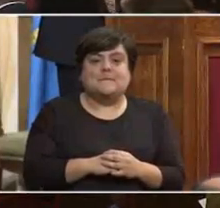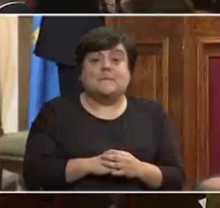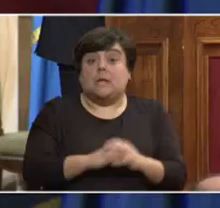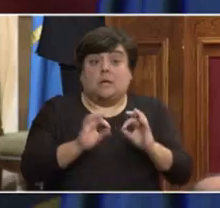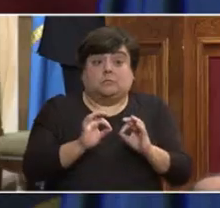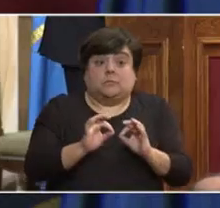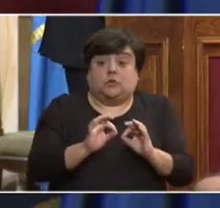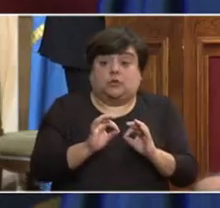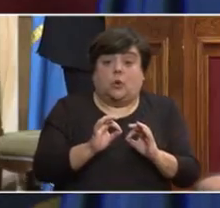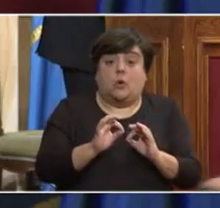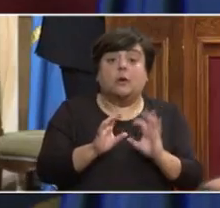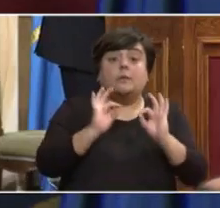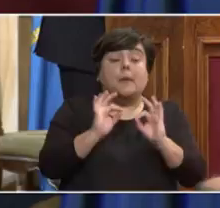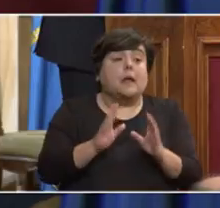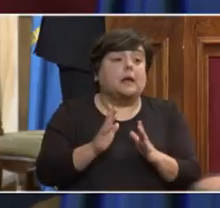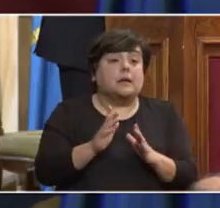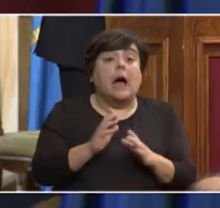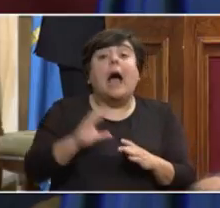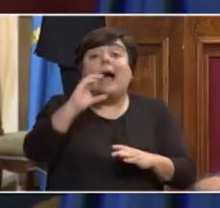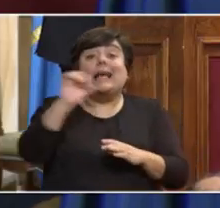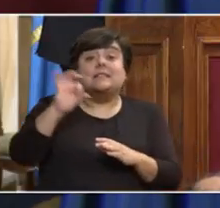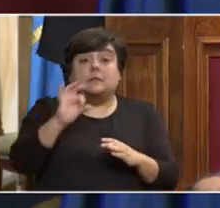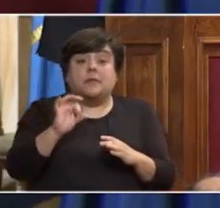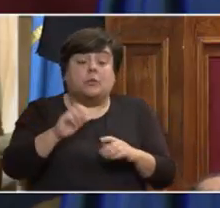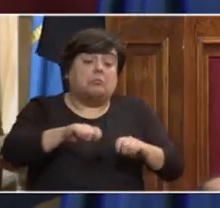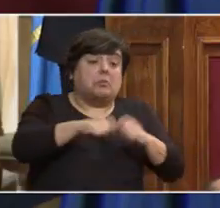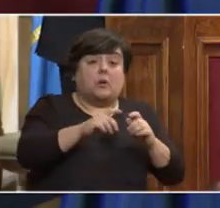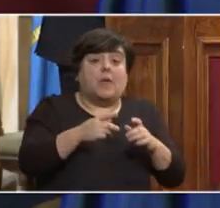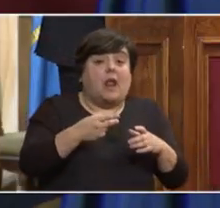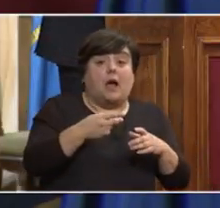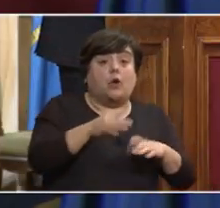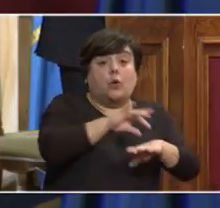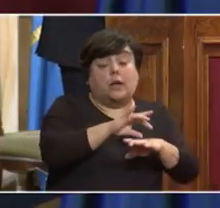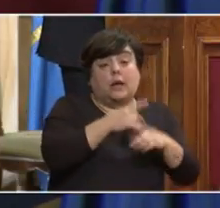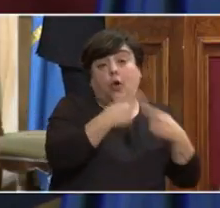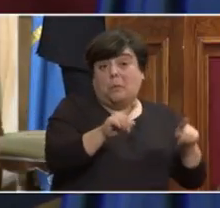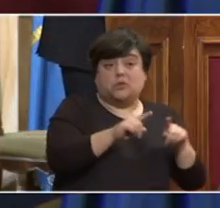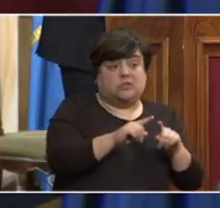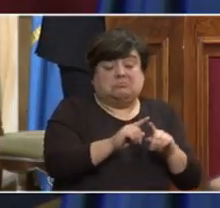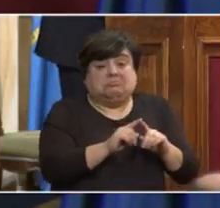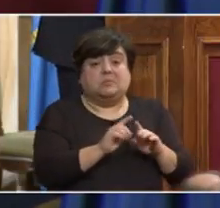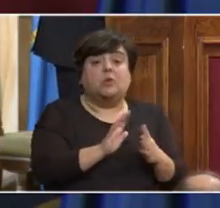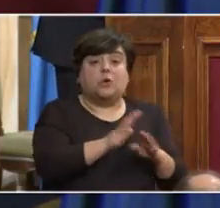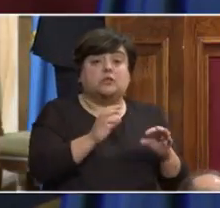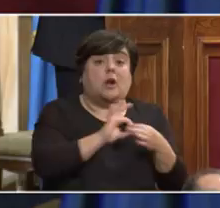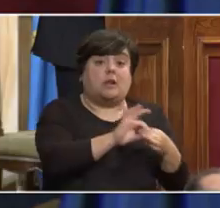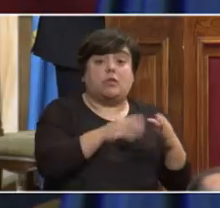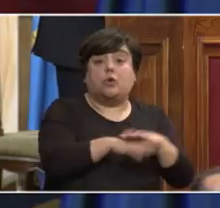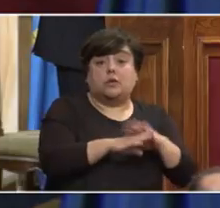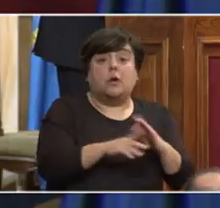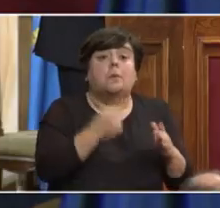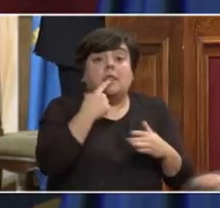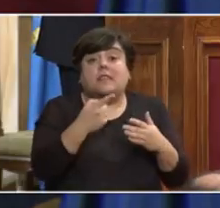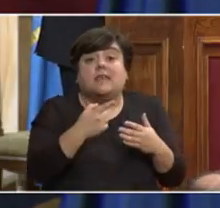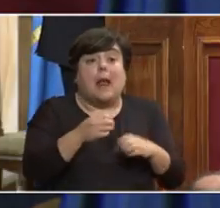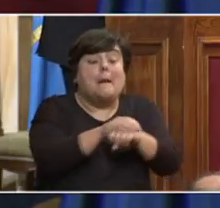Estos hechos llevaron a Casimiro a romper toda relación con el compositor. De acuerdo con la máxima luteriana, si aquel que dice ser tu mejor